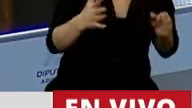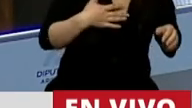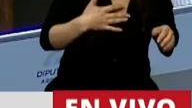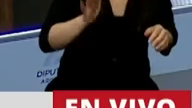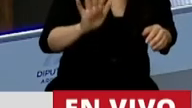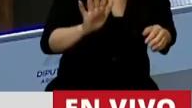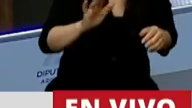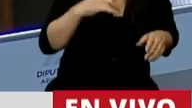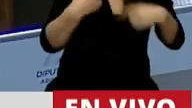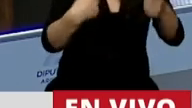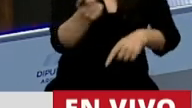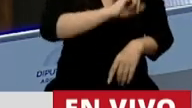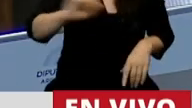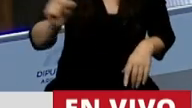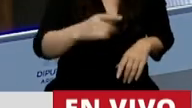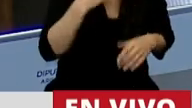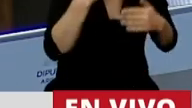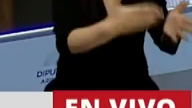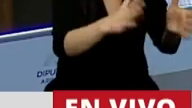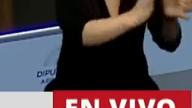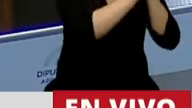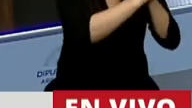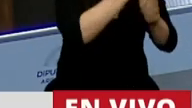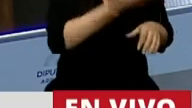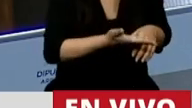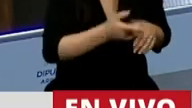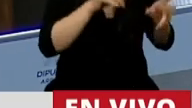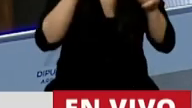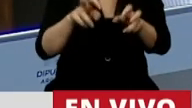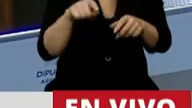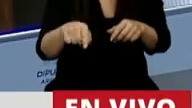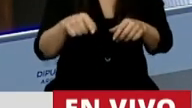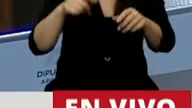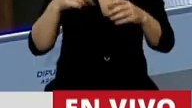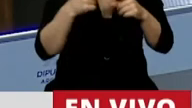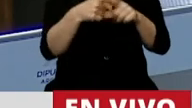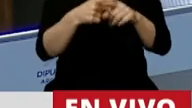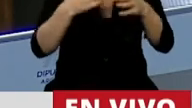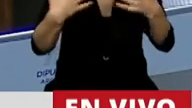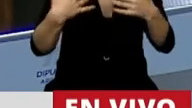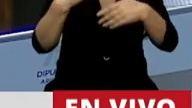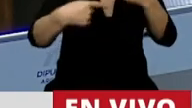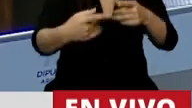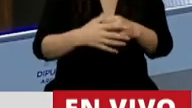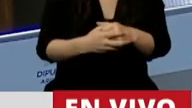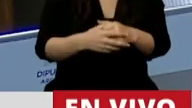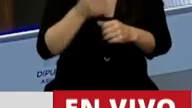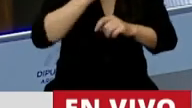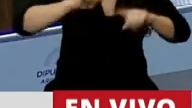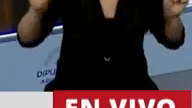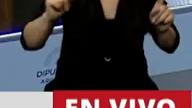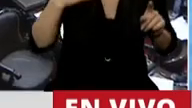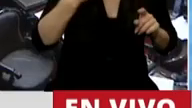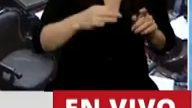no sigo. Y gracias a Raúl Alfonsín, hoy este tema también lo podemos discutir acá. Si no, tendríamos que hacer una